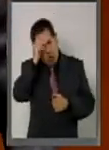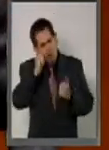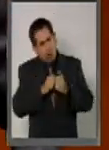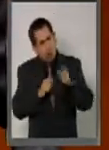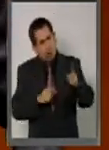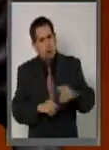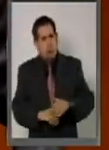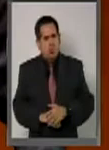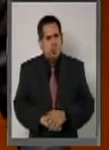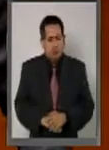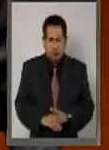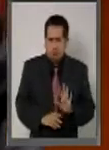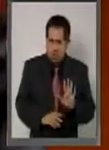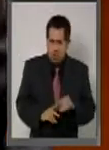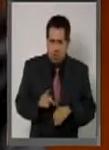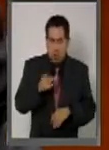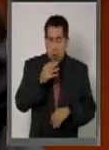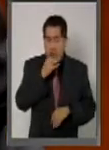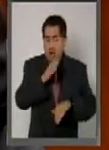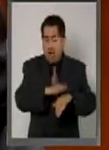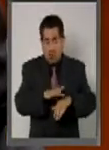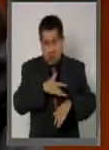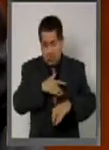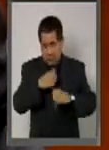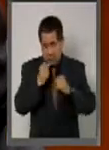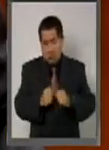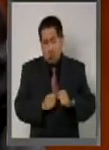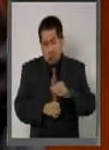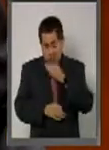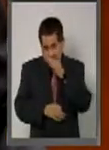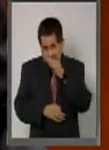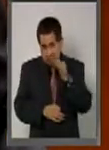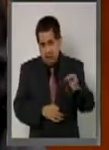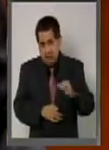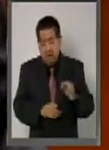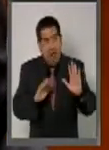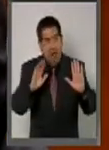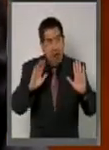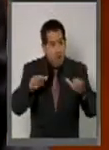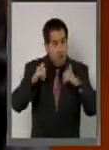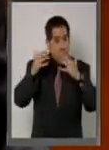Pero yo le aseguro a usted que allá afuera